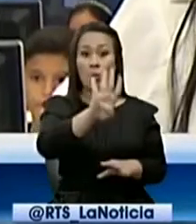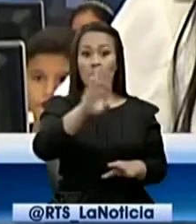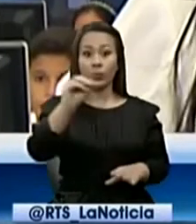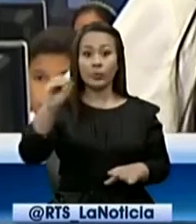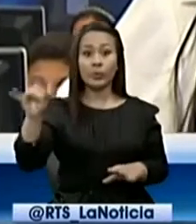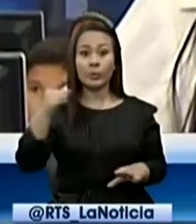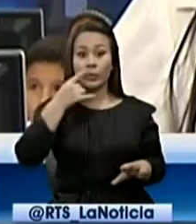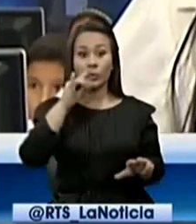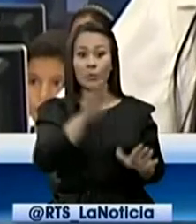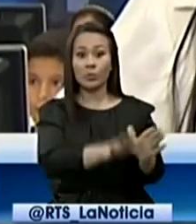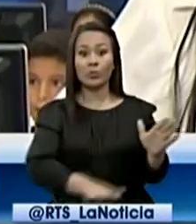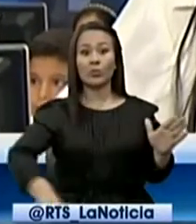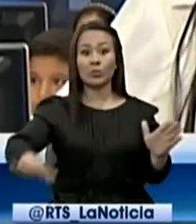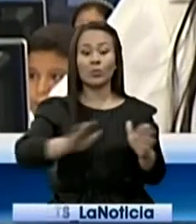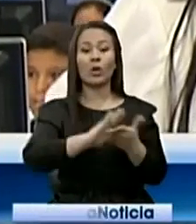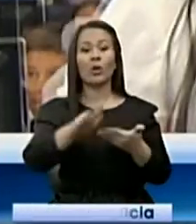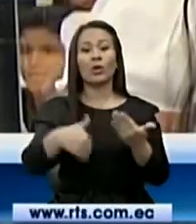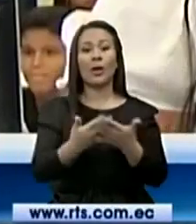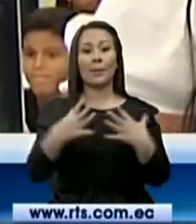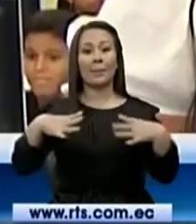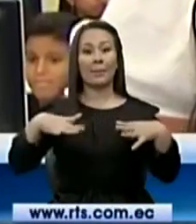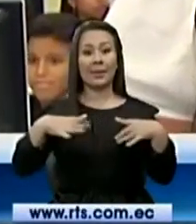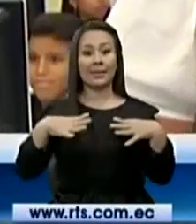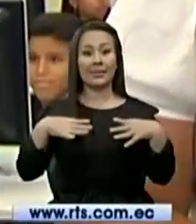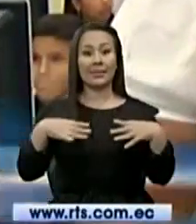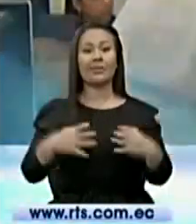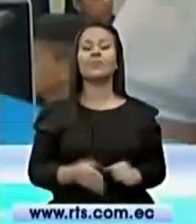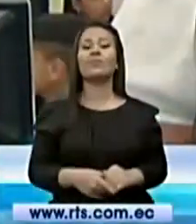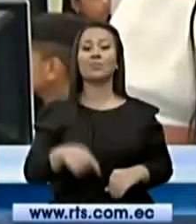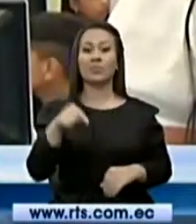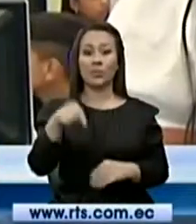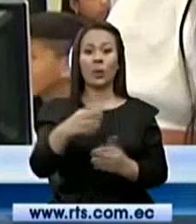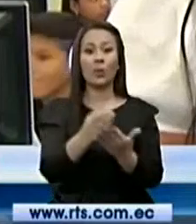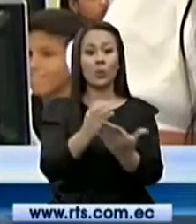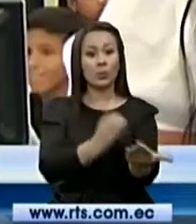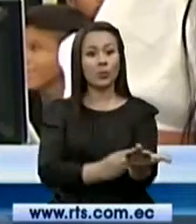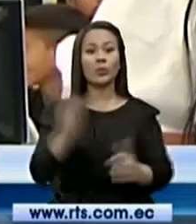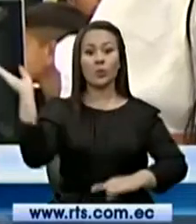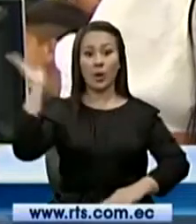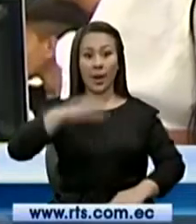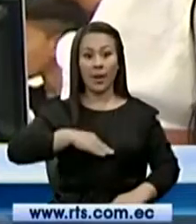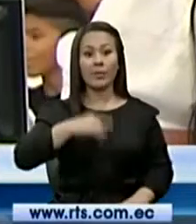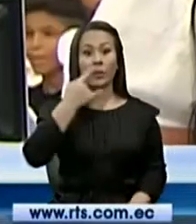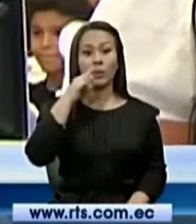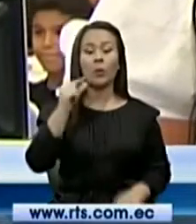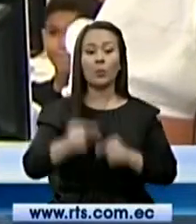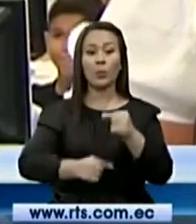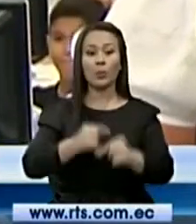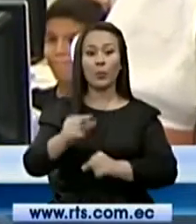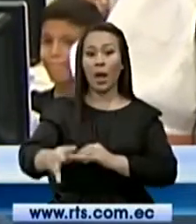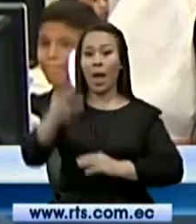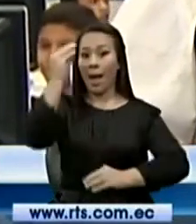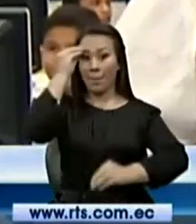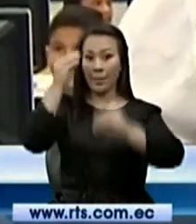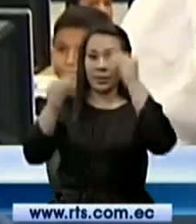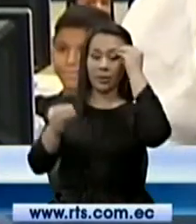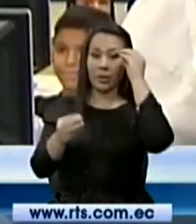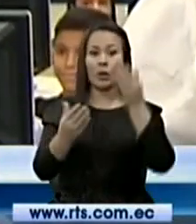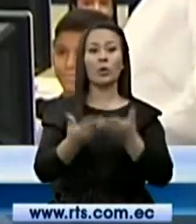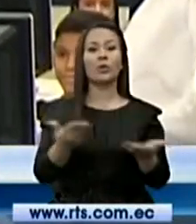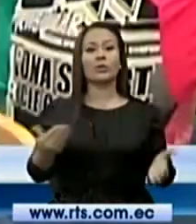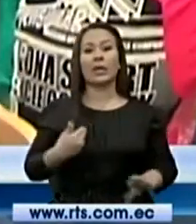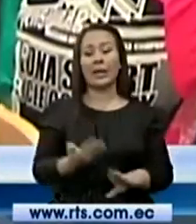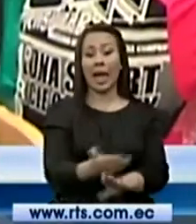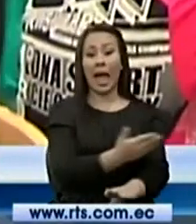400 niños durante todas estas vacaciones. Este curso es totalmente gratuito, los niños van a aprender aquellas cosas que no han